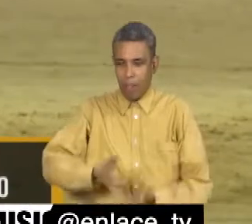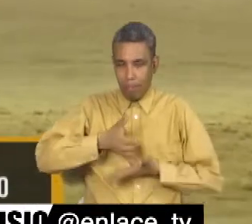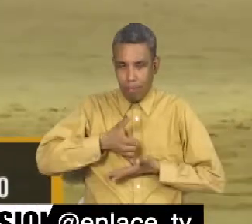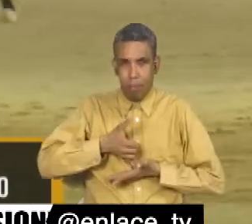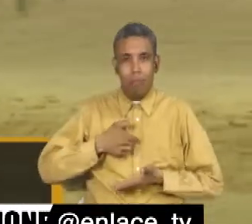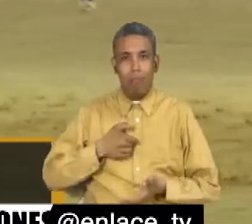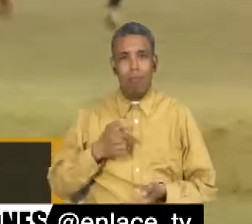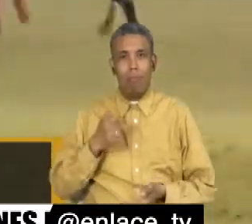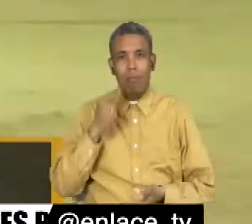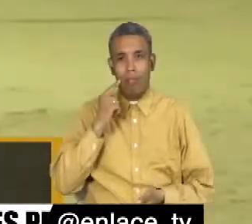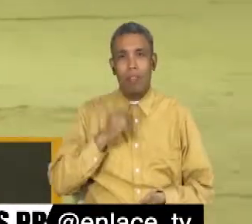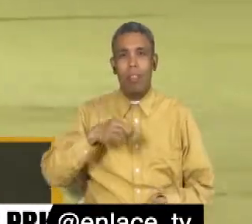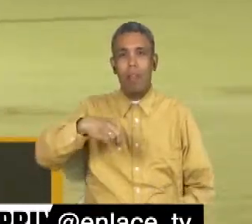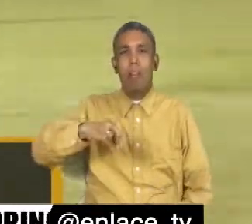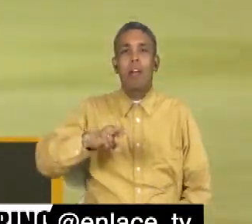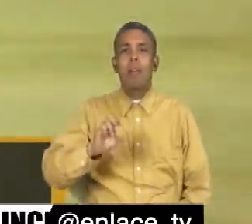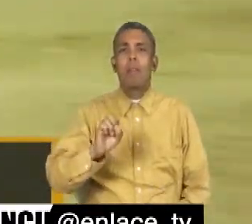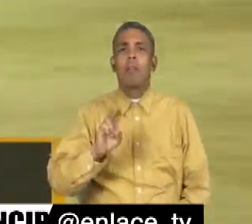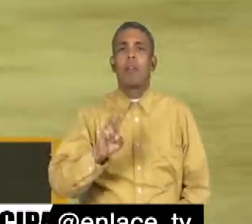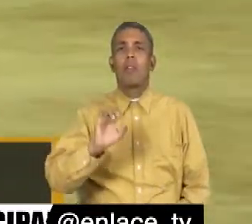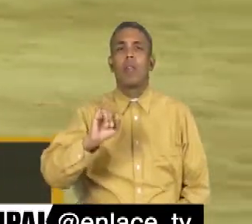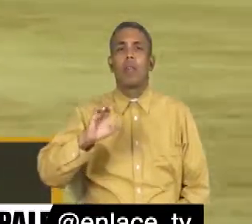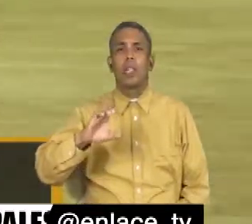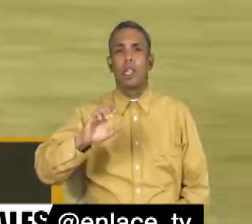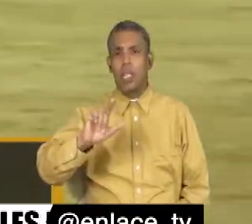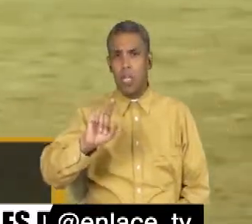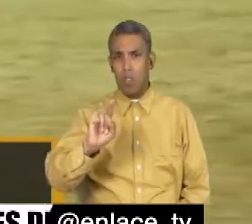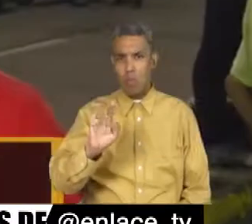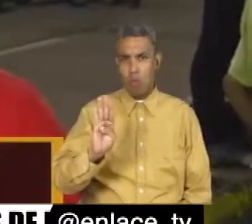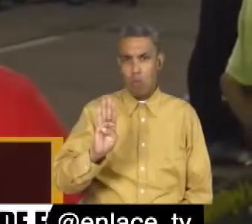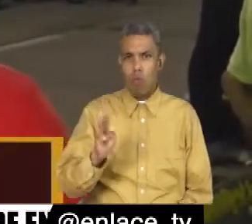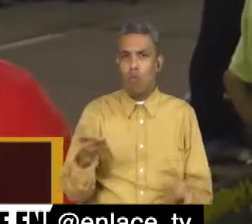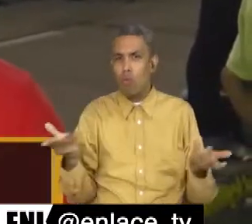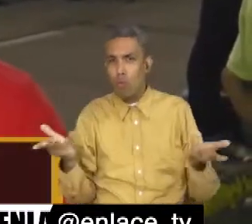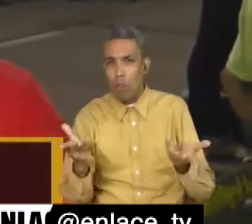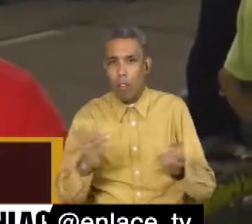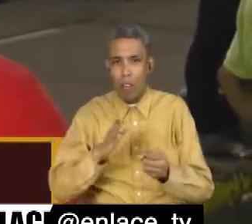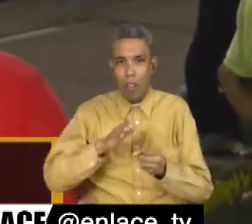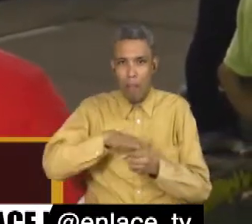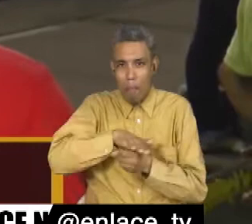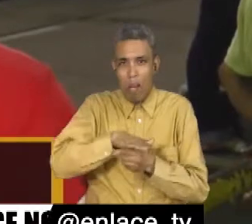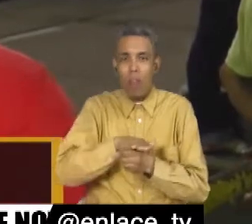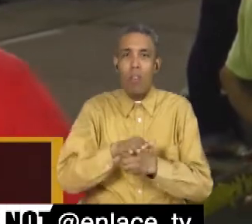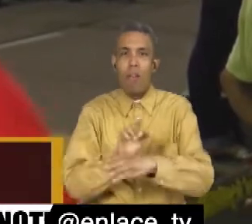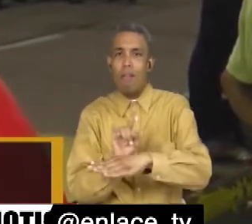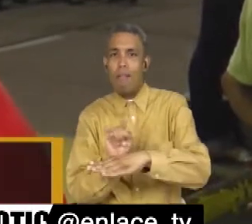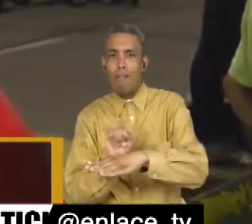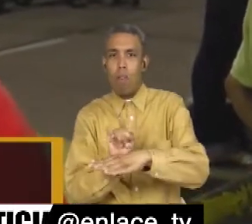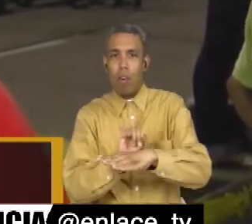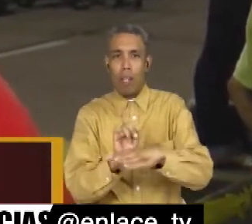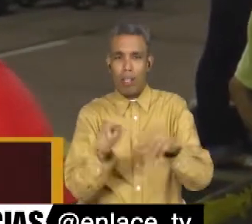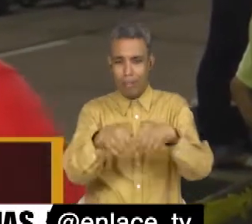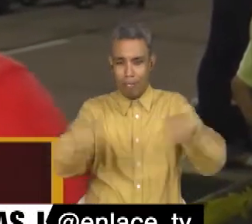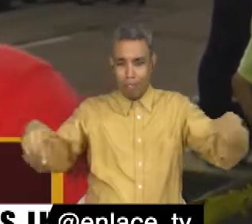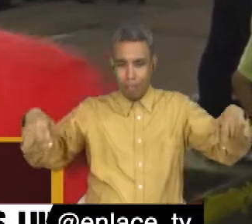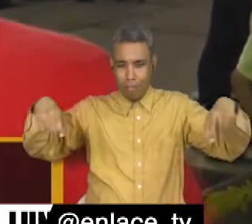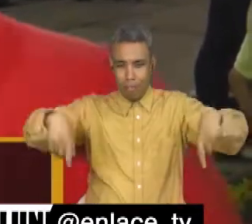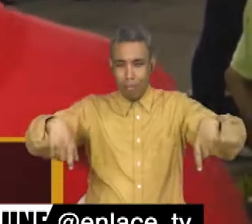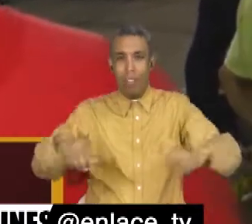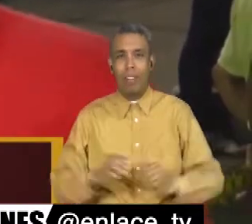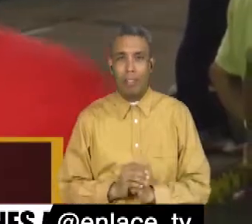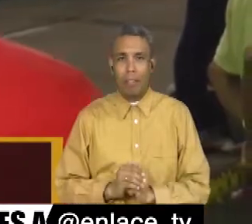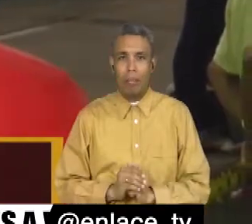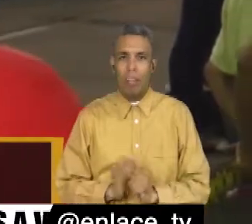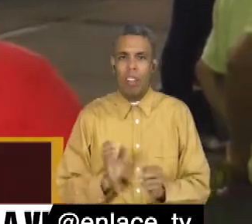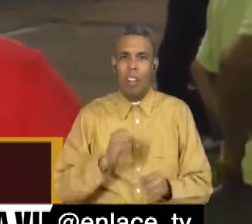verano Proviclub categoría 13 que se llevó a cabo en la cancha de La Floresta. Esta es la primera Copa de Verano torneo Proviclub categoría de sus 13